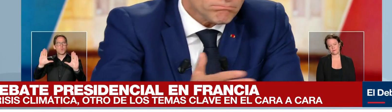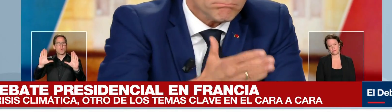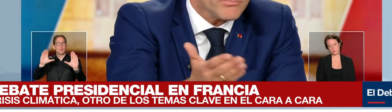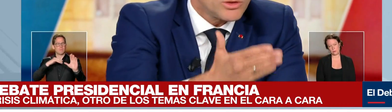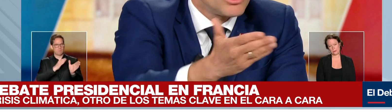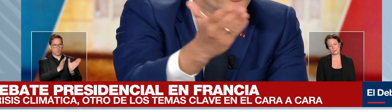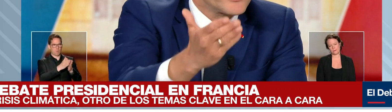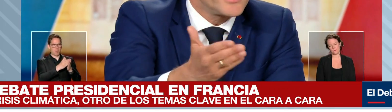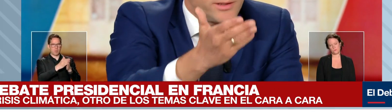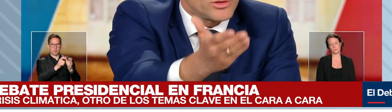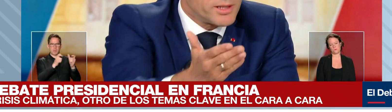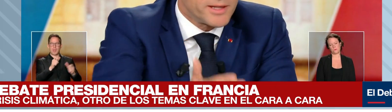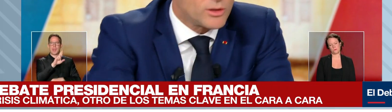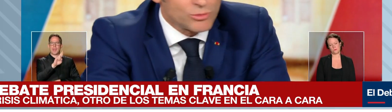a